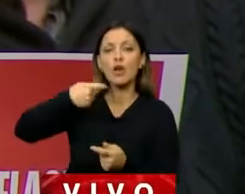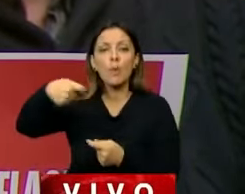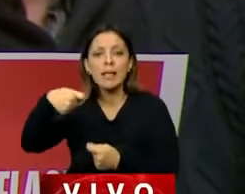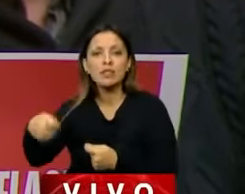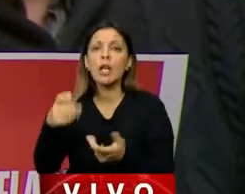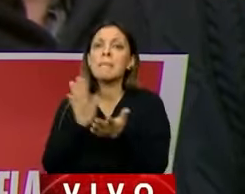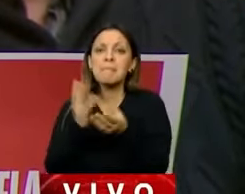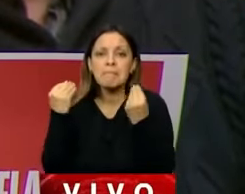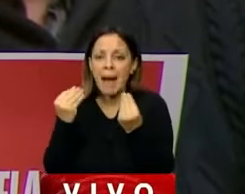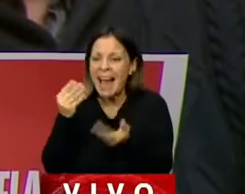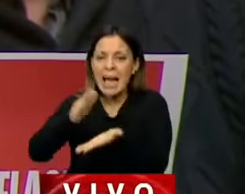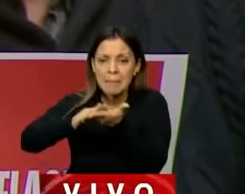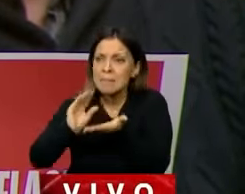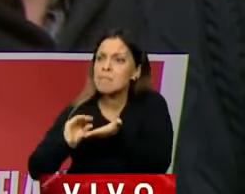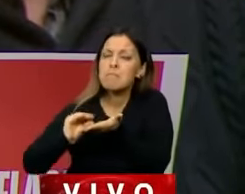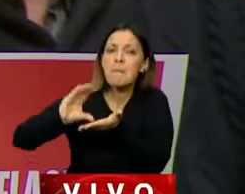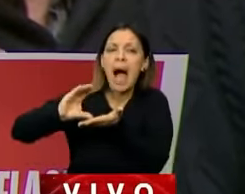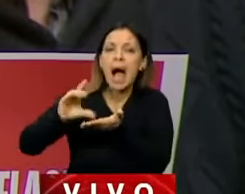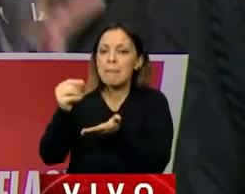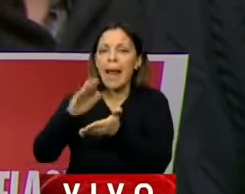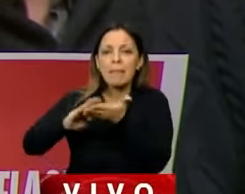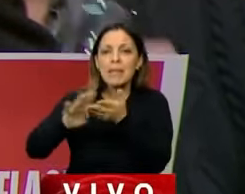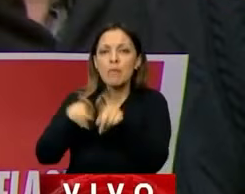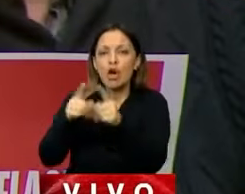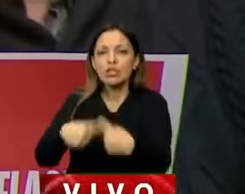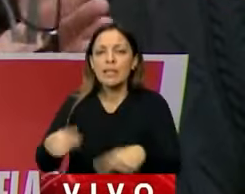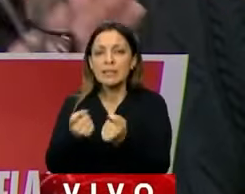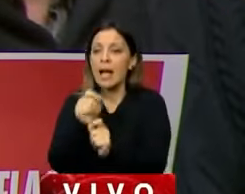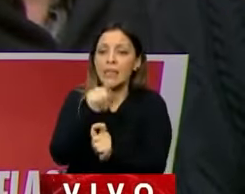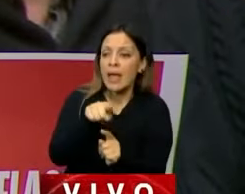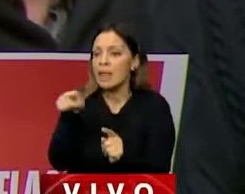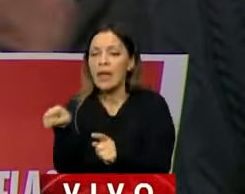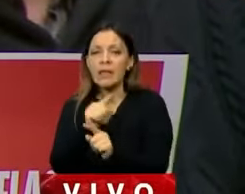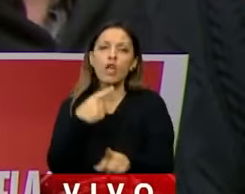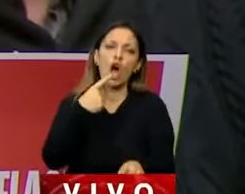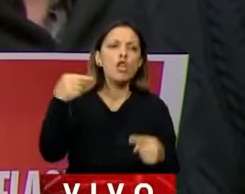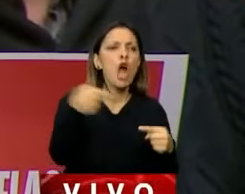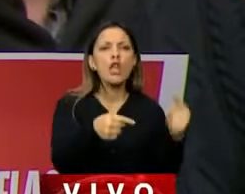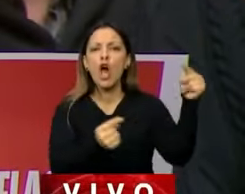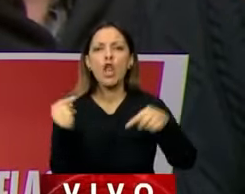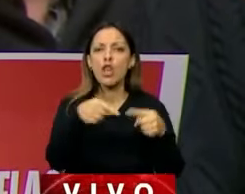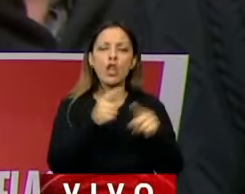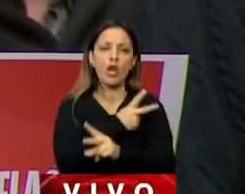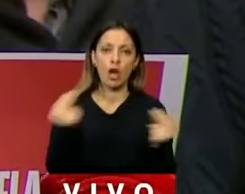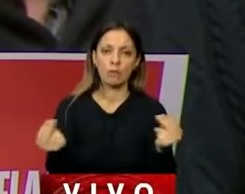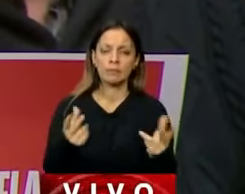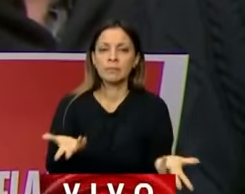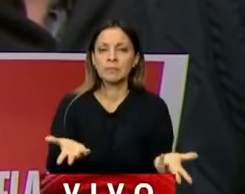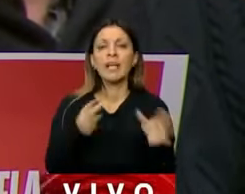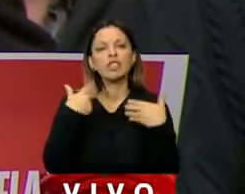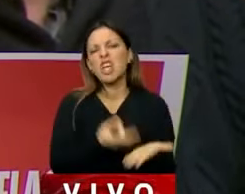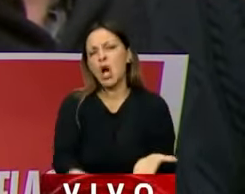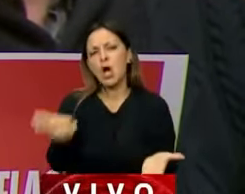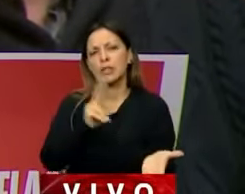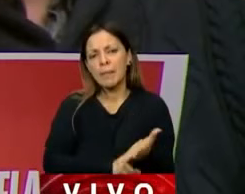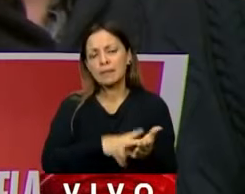jubilaciones para llevarlos mínimamente a la canasta básica de uno y otro lado, oposición total. Así que, una vez